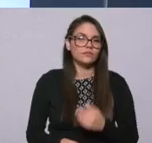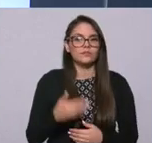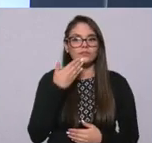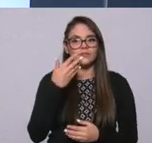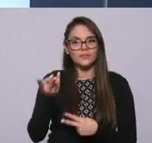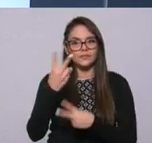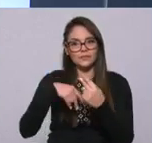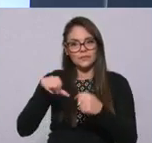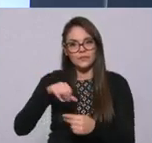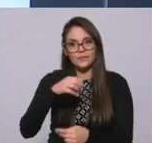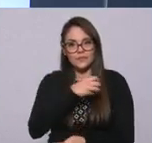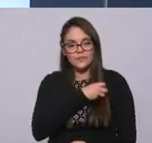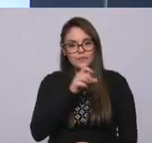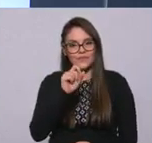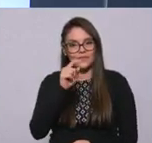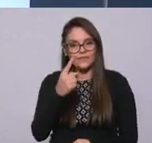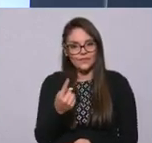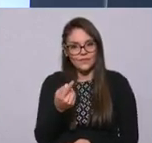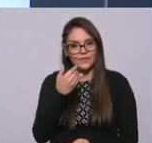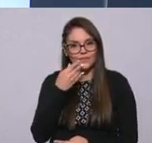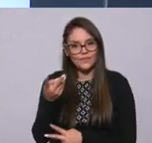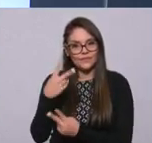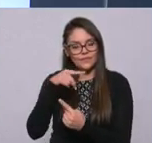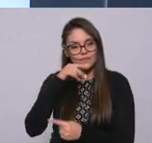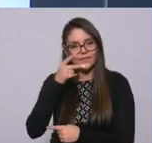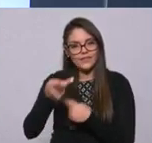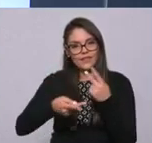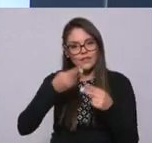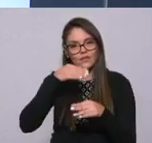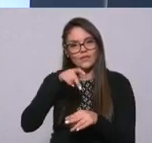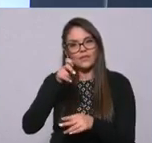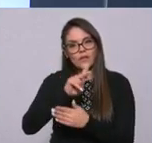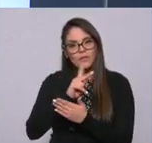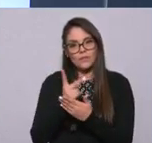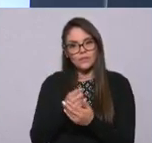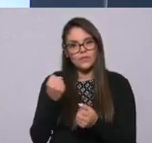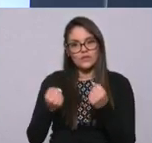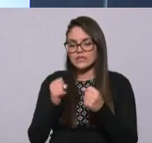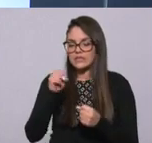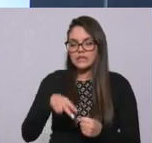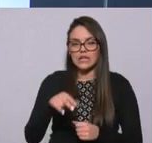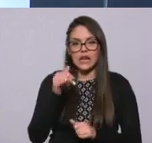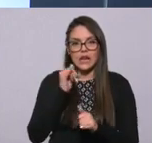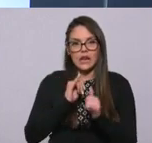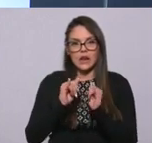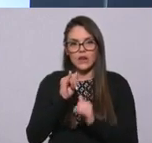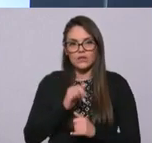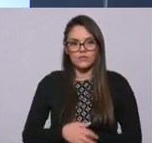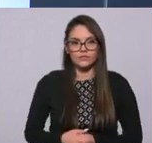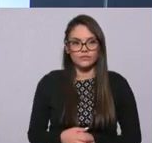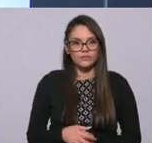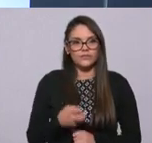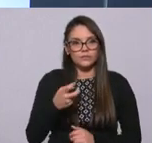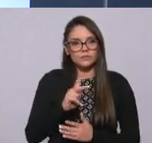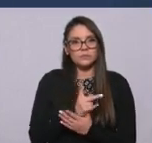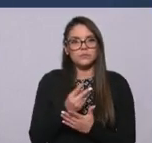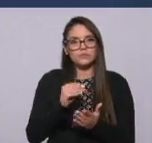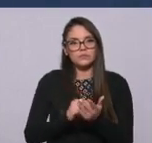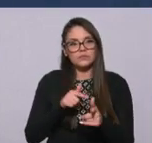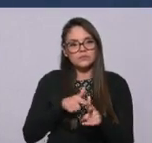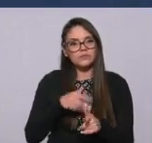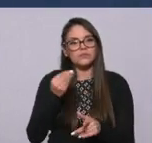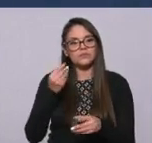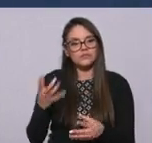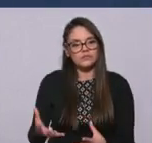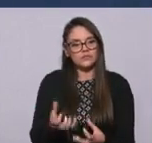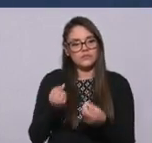Capital 21, un gusto recibirlo para hablar de este programa, Conduce Sin Alcohol. Maestro, es un programa que lleva muchos años salvando vidas. Sí,